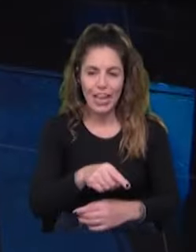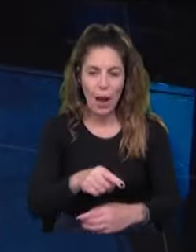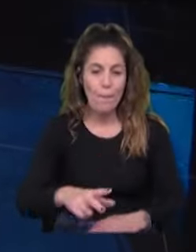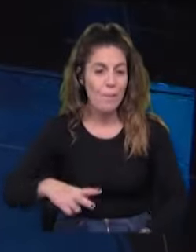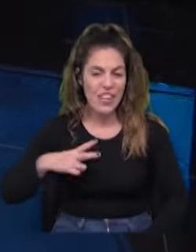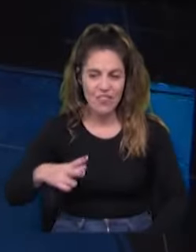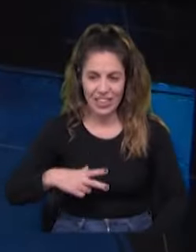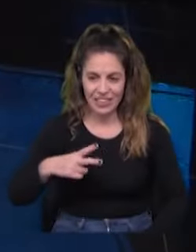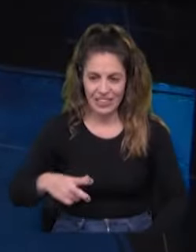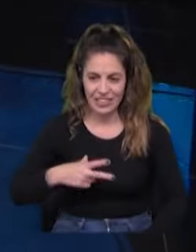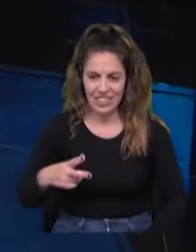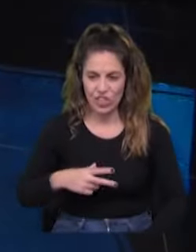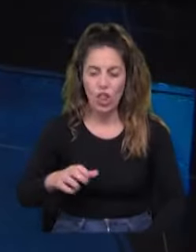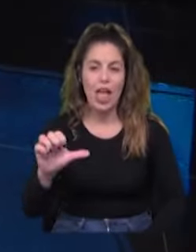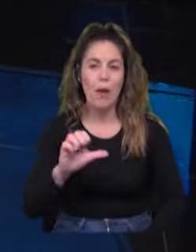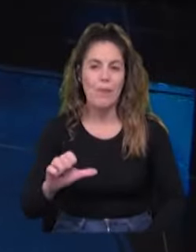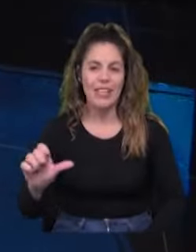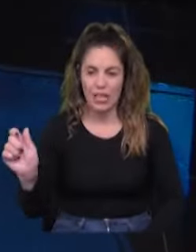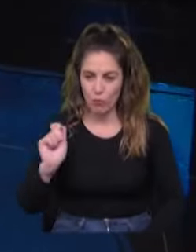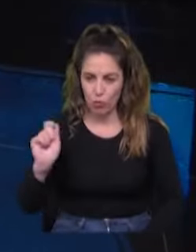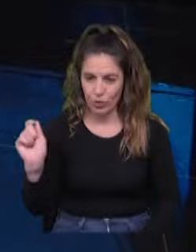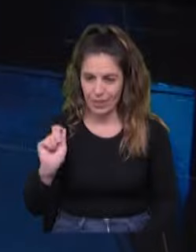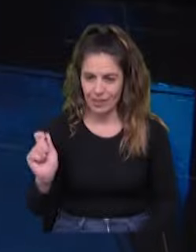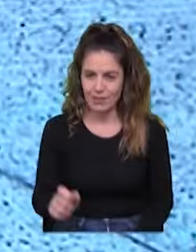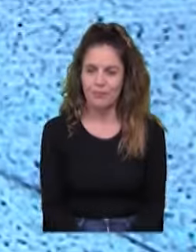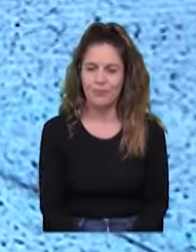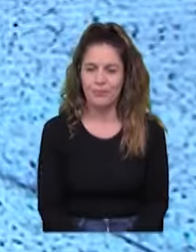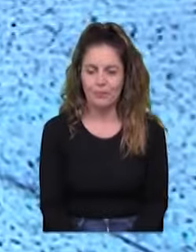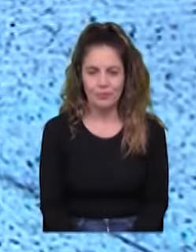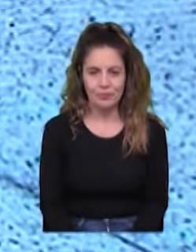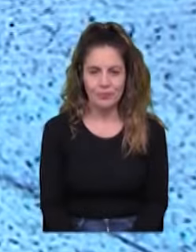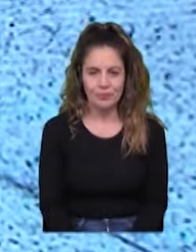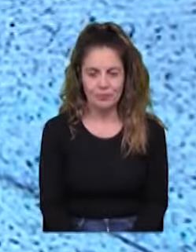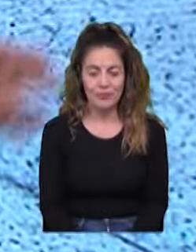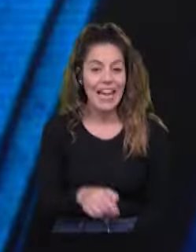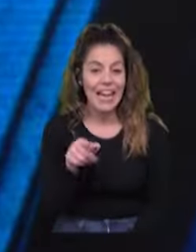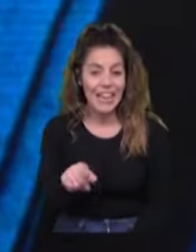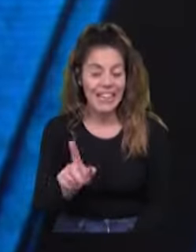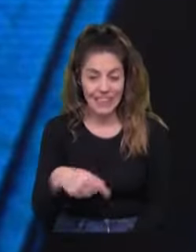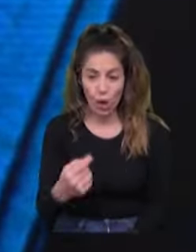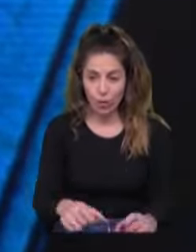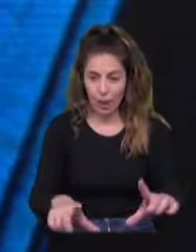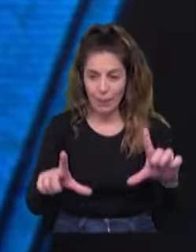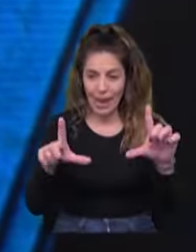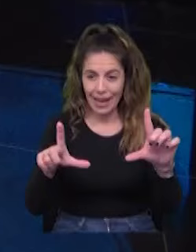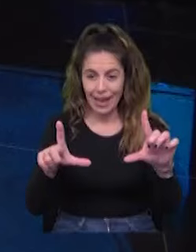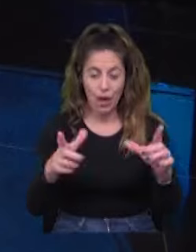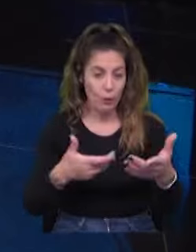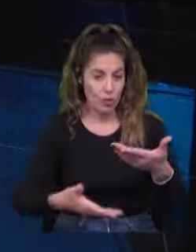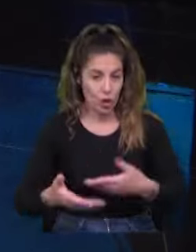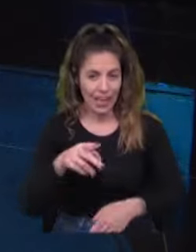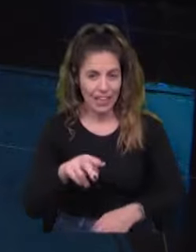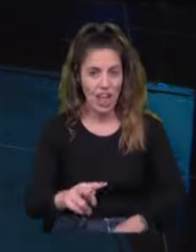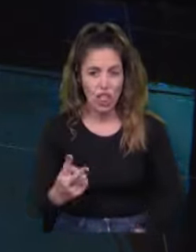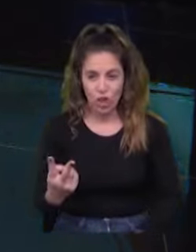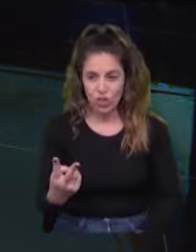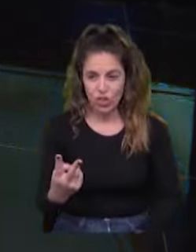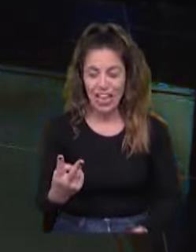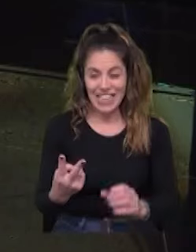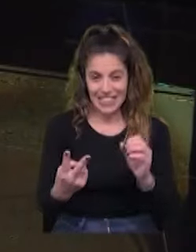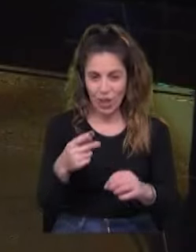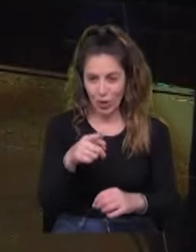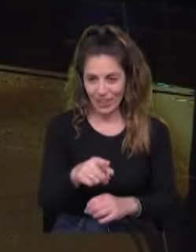privatización de las empresas públicas efectivamente efectivamente en esta otra placa que vamos a compartir ahí está el 2 a0 hasta ahora el 2 a